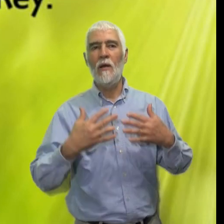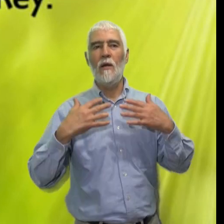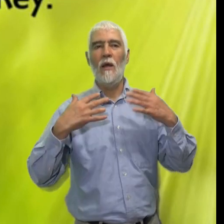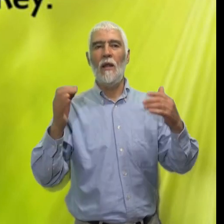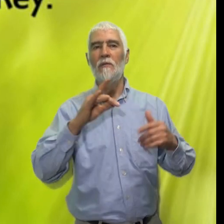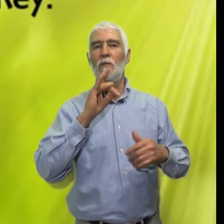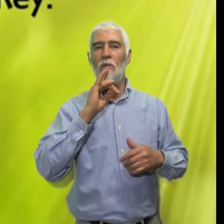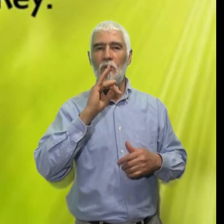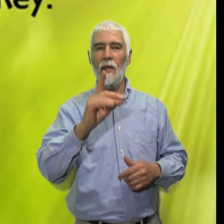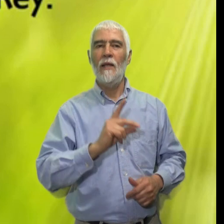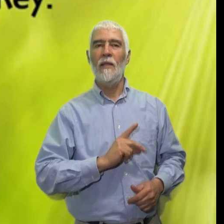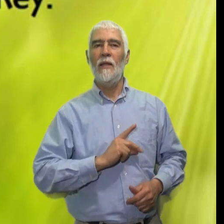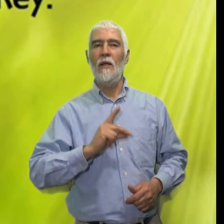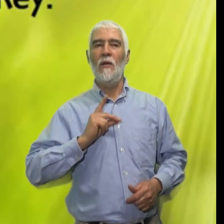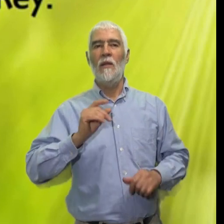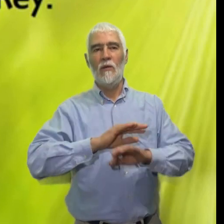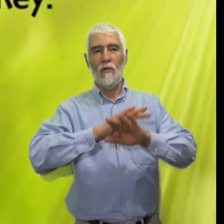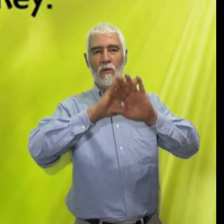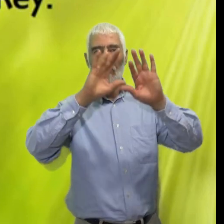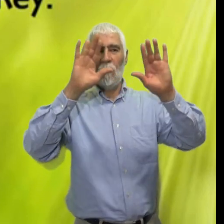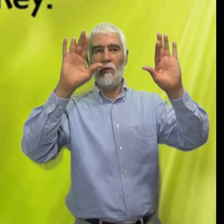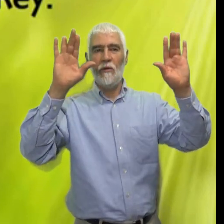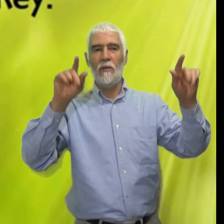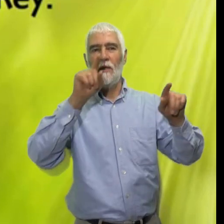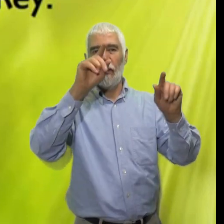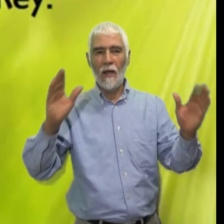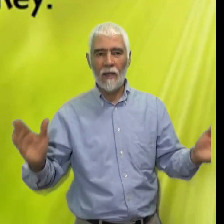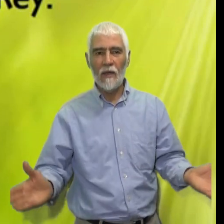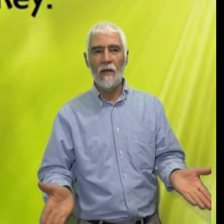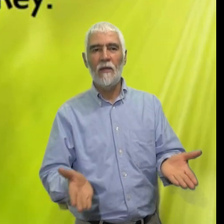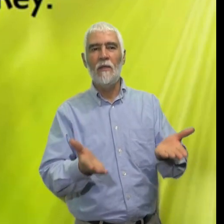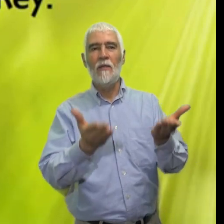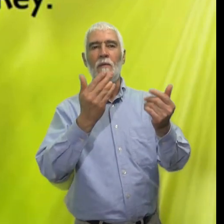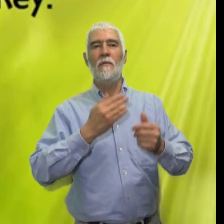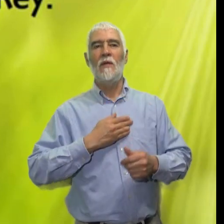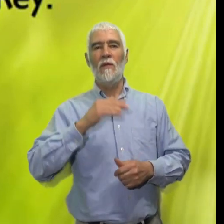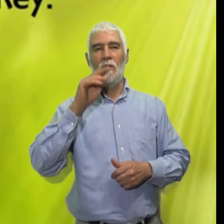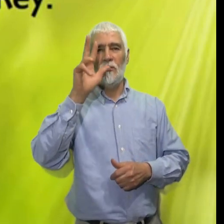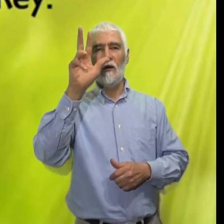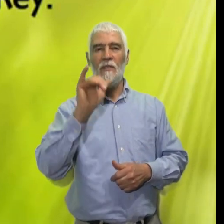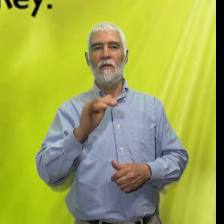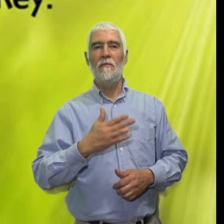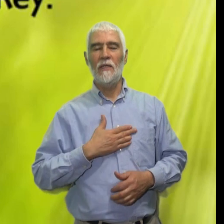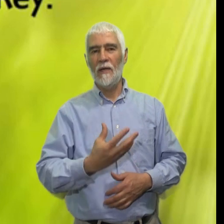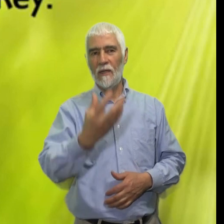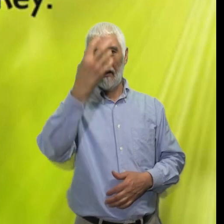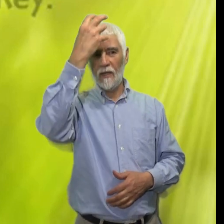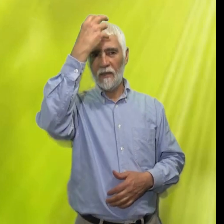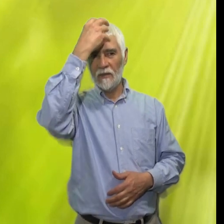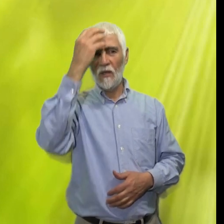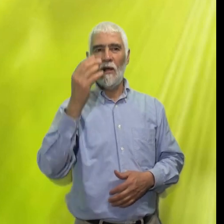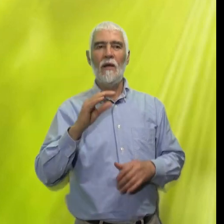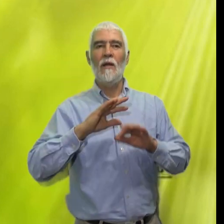Grande eres tú, y digno de gloria, te exaltaré, mi Dios y mi Rey.